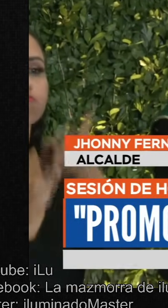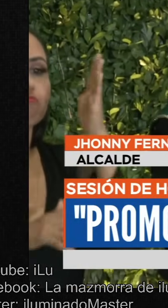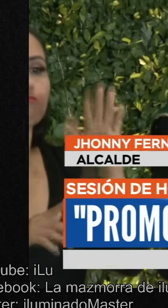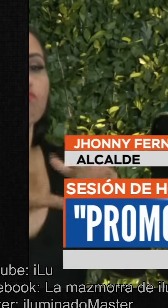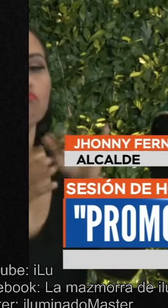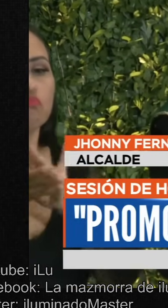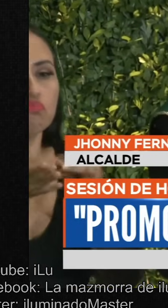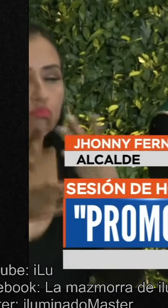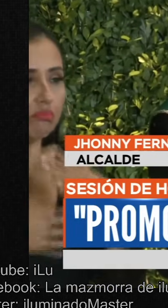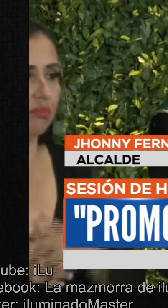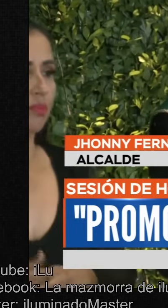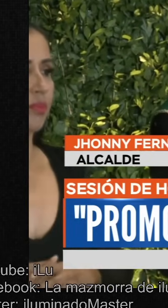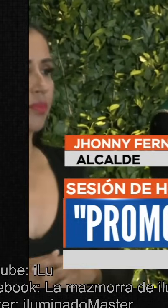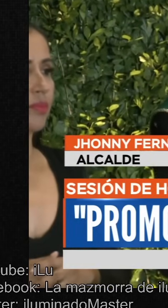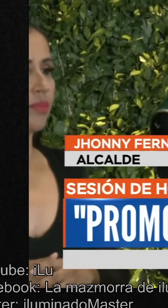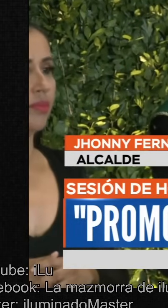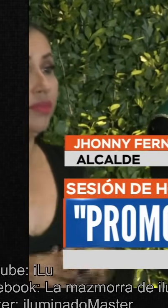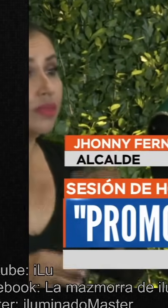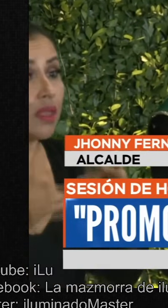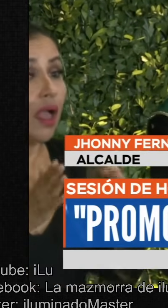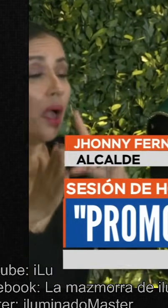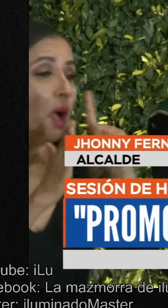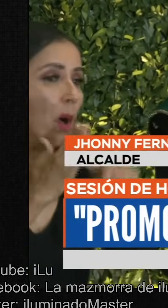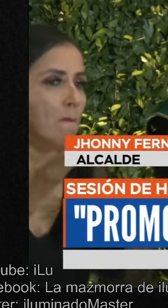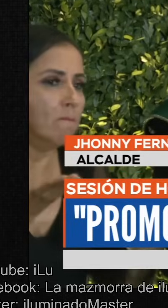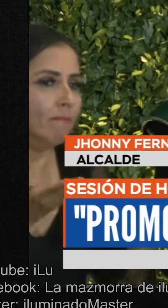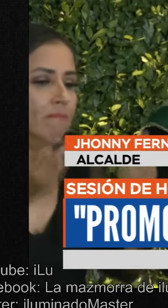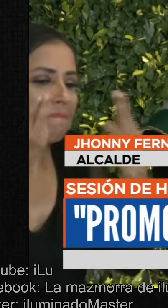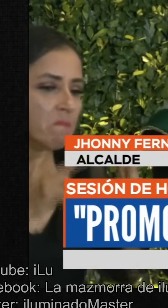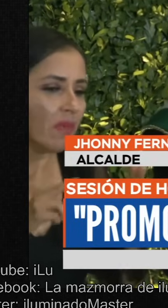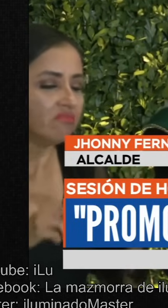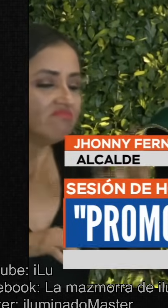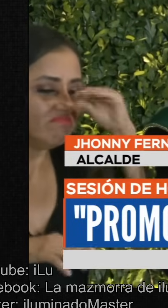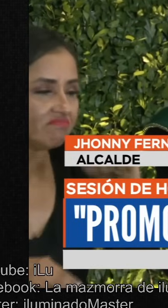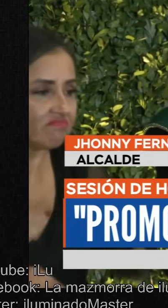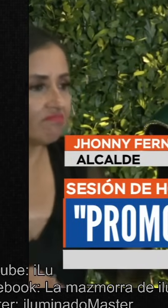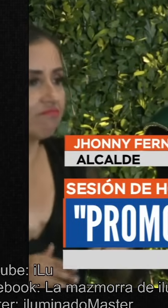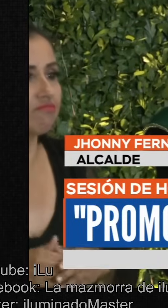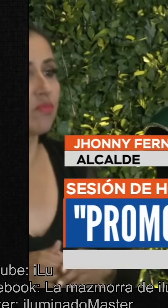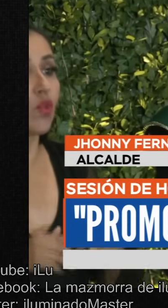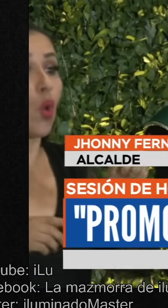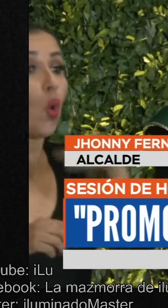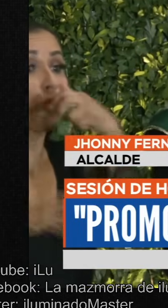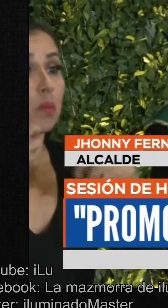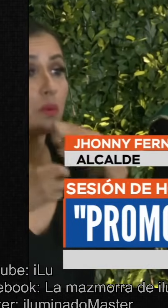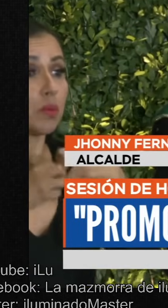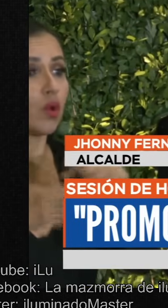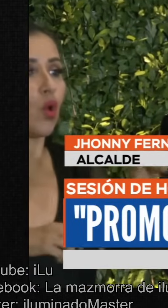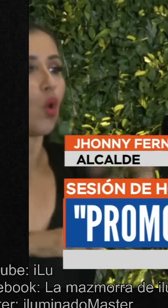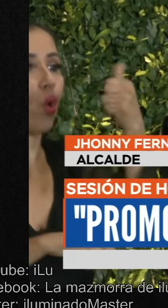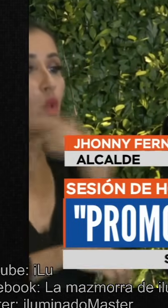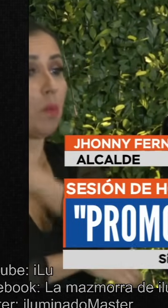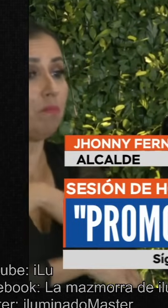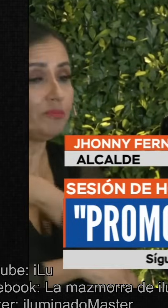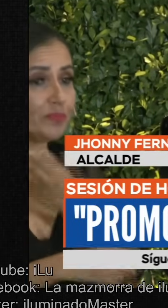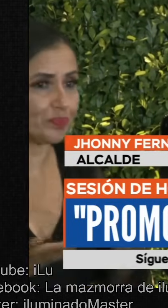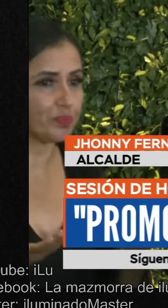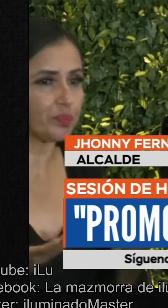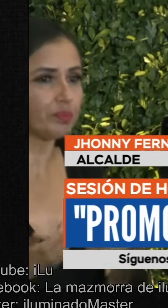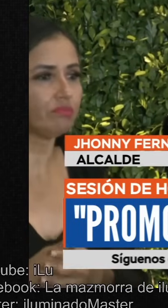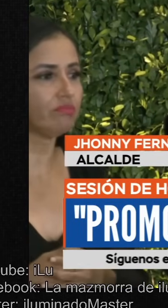con un medicamento. Si ese señor le pasaba, ese niño tenía otro problema, iba a otro hospital